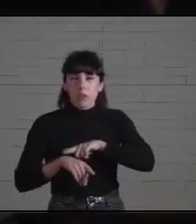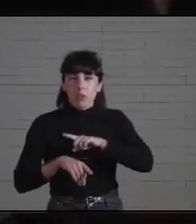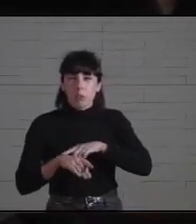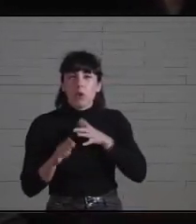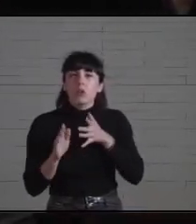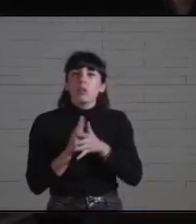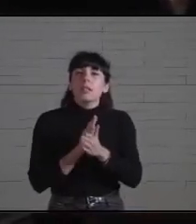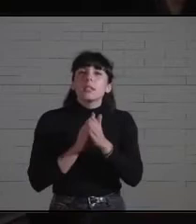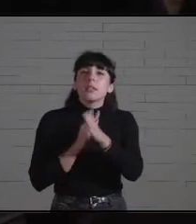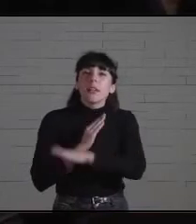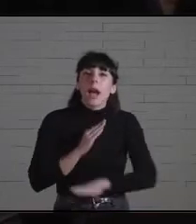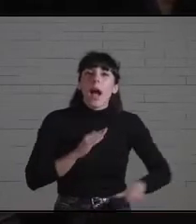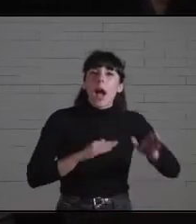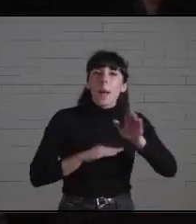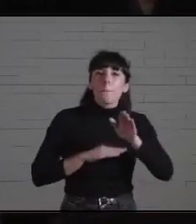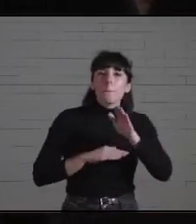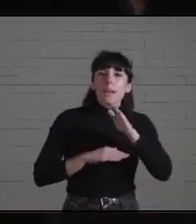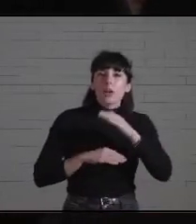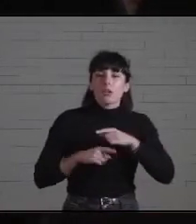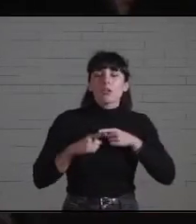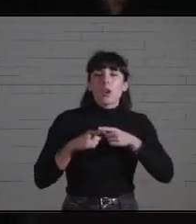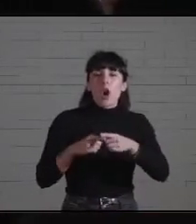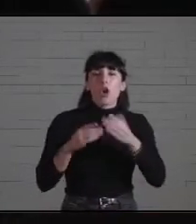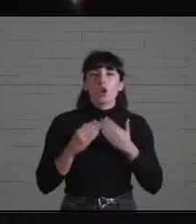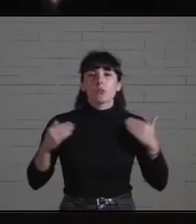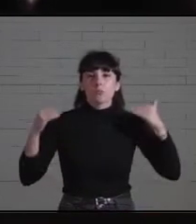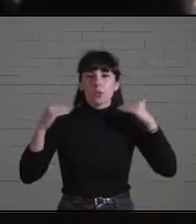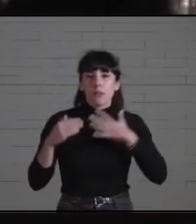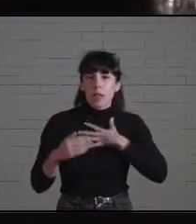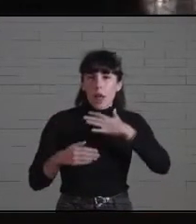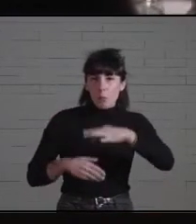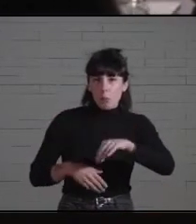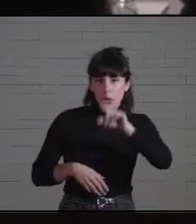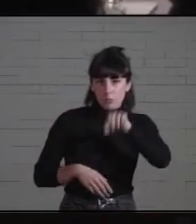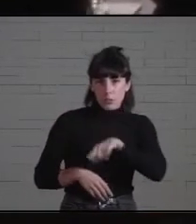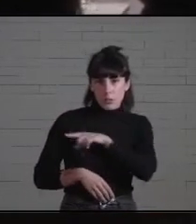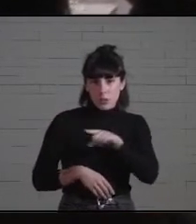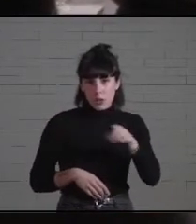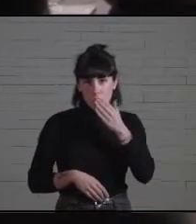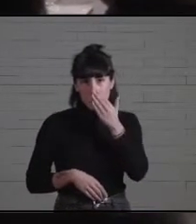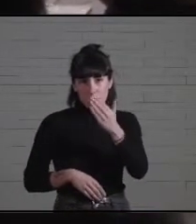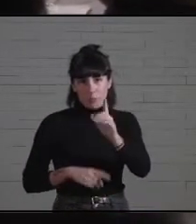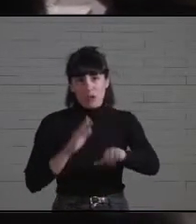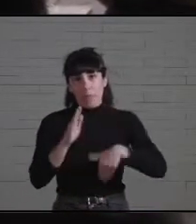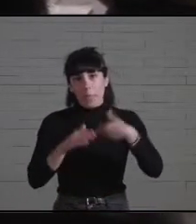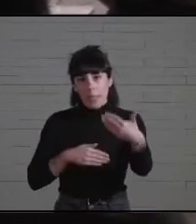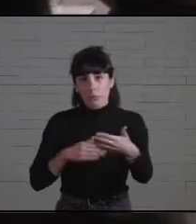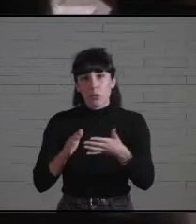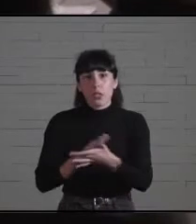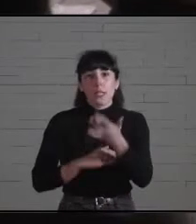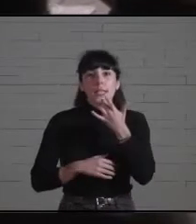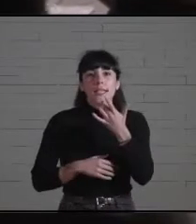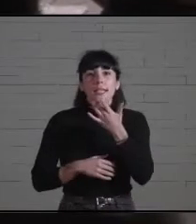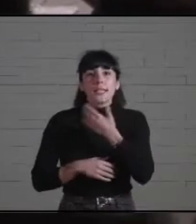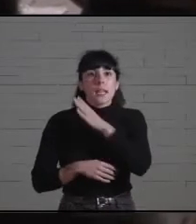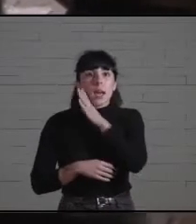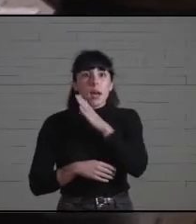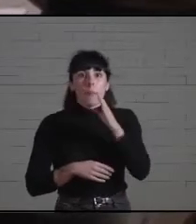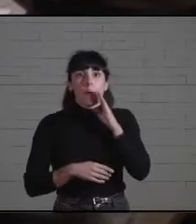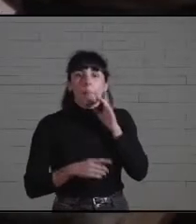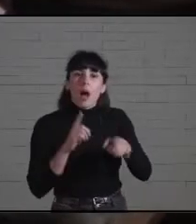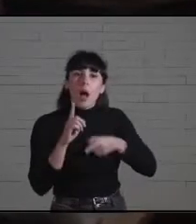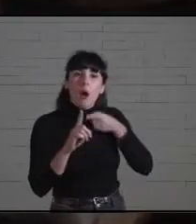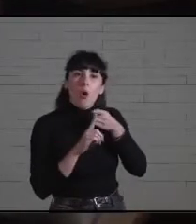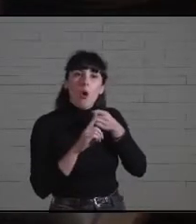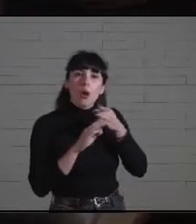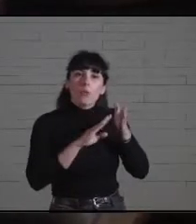corresponsabilidad con menores después de los permisos? Bien, si no queremos que las madres tengan que renunciar a todos o a parte